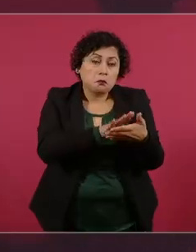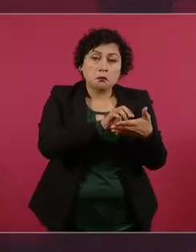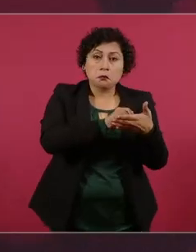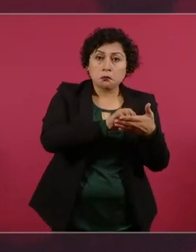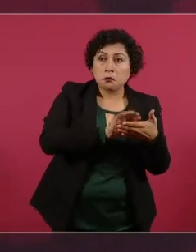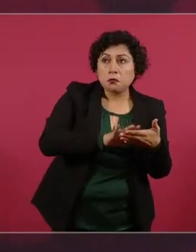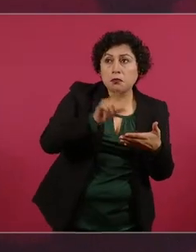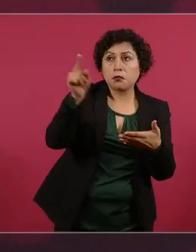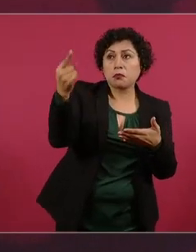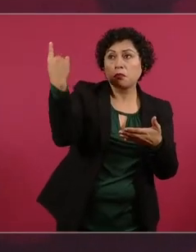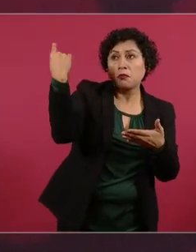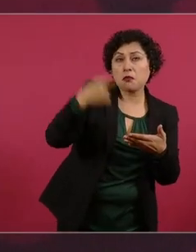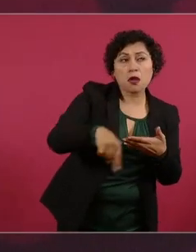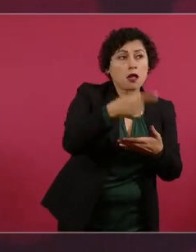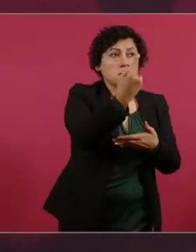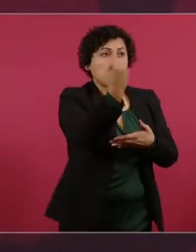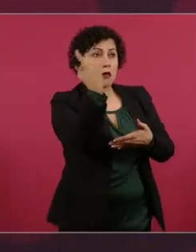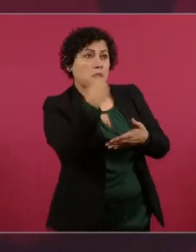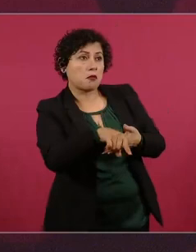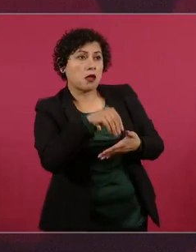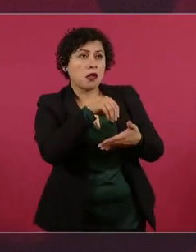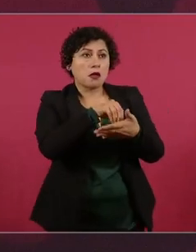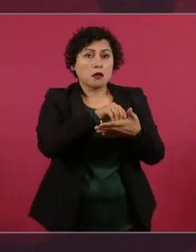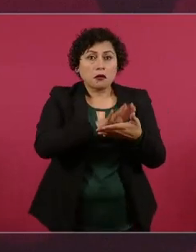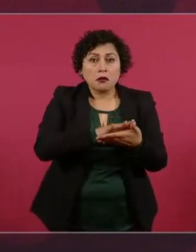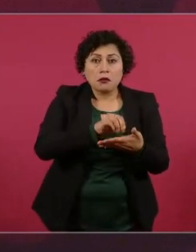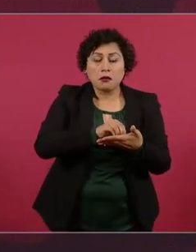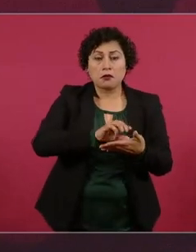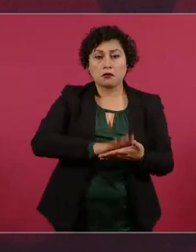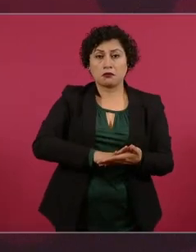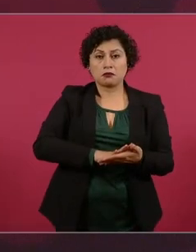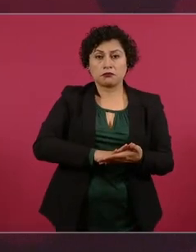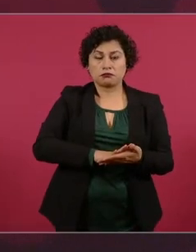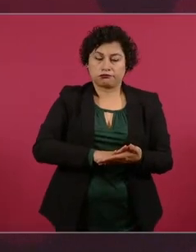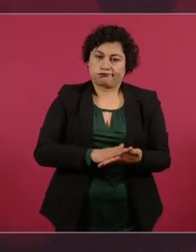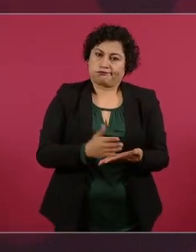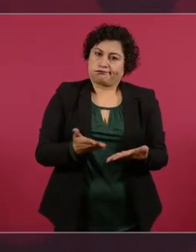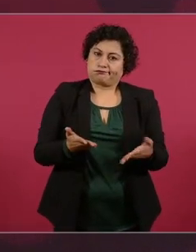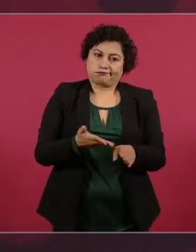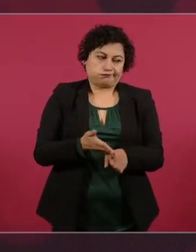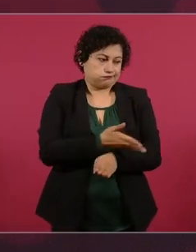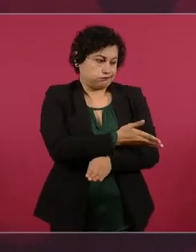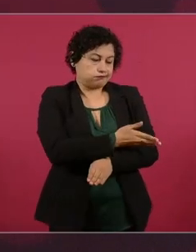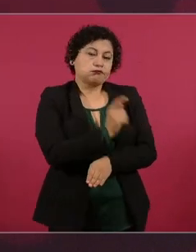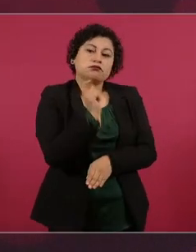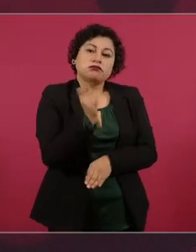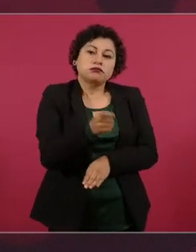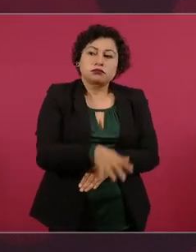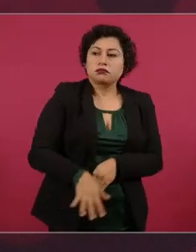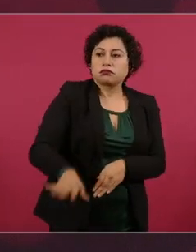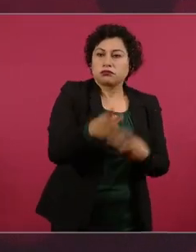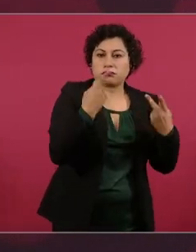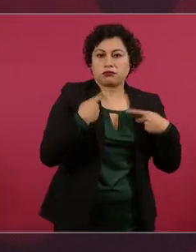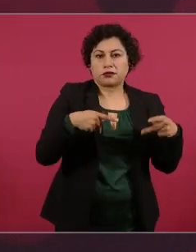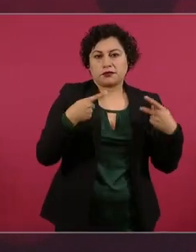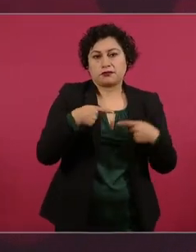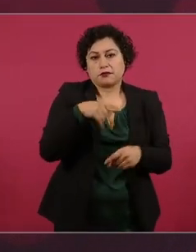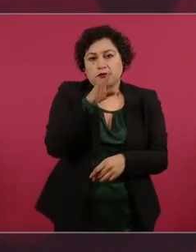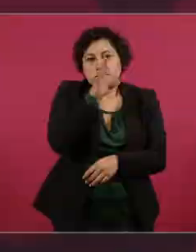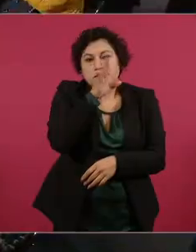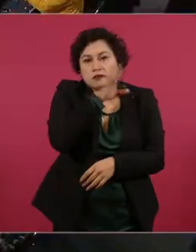la política económica neoliberal, le fue muy mal al pueblo de México, muy mal.